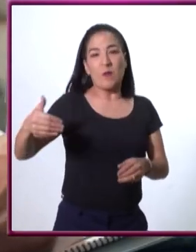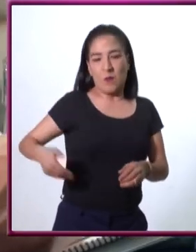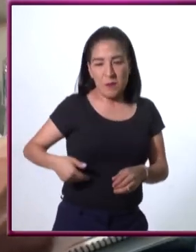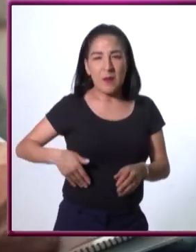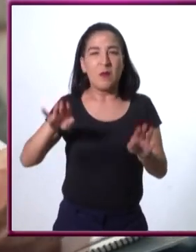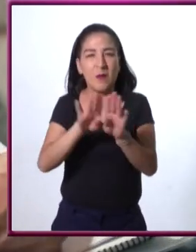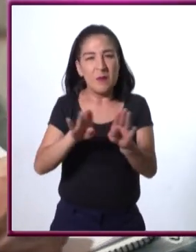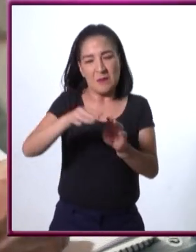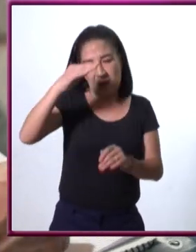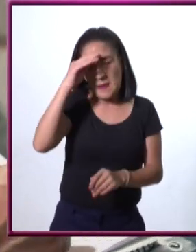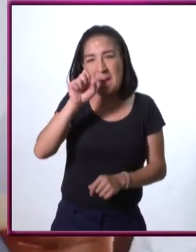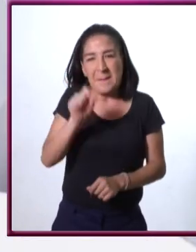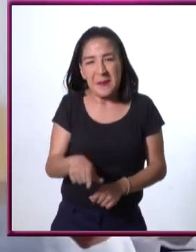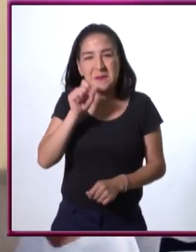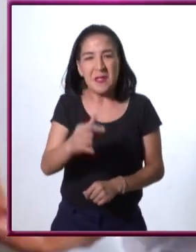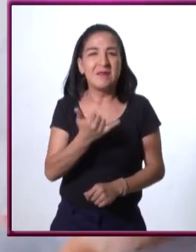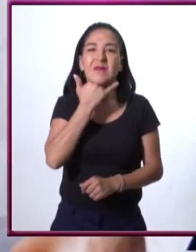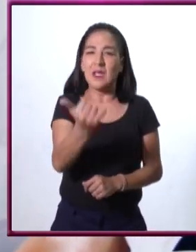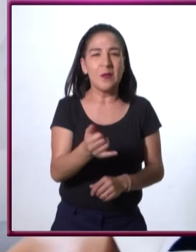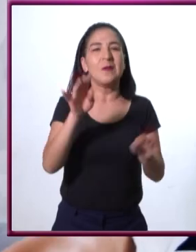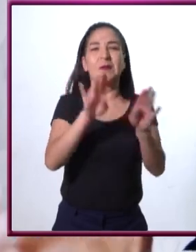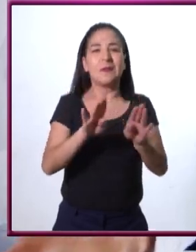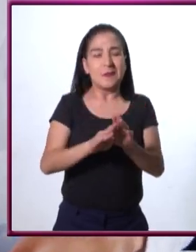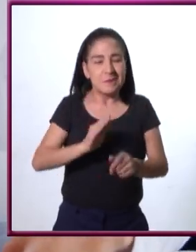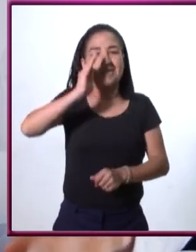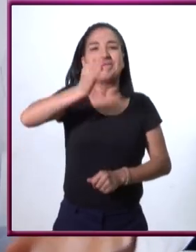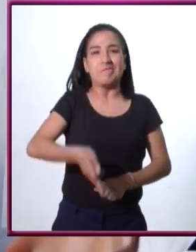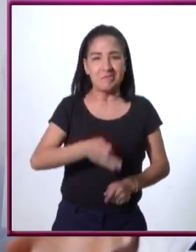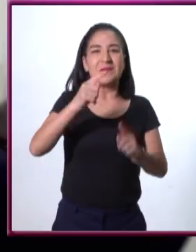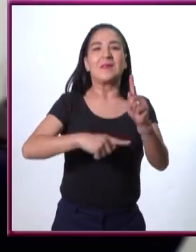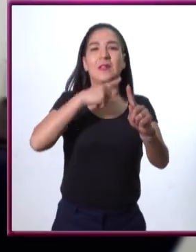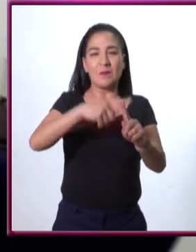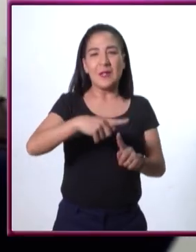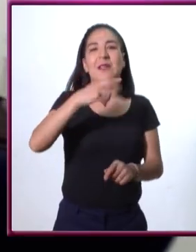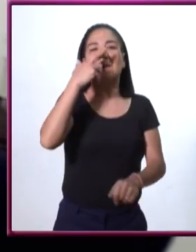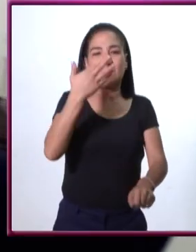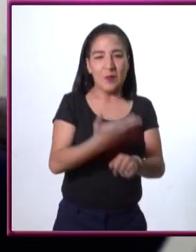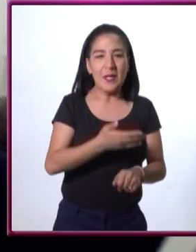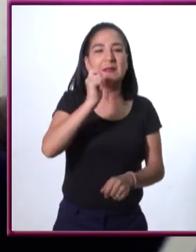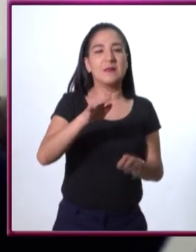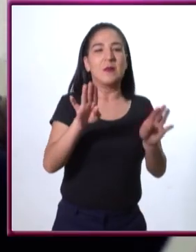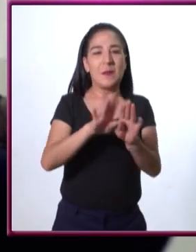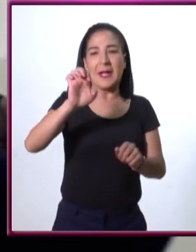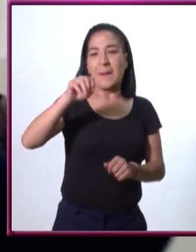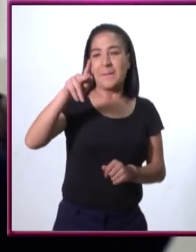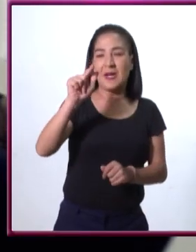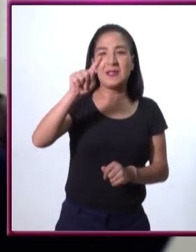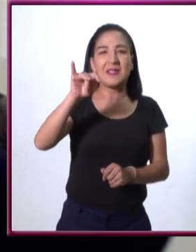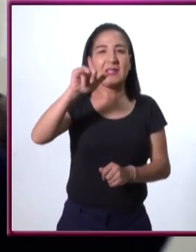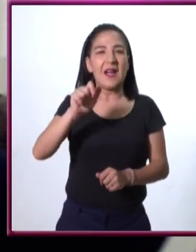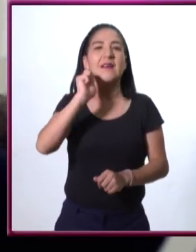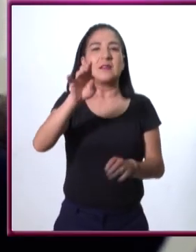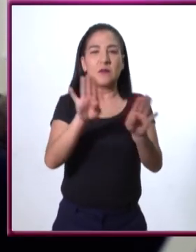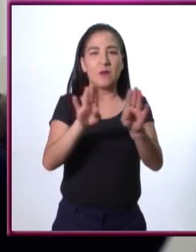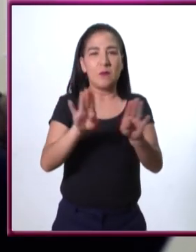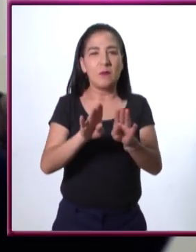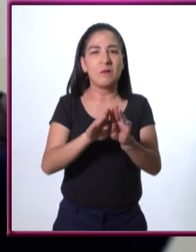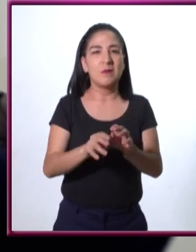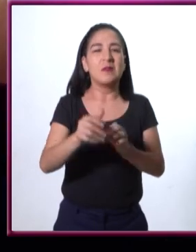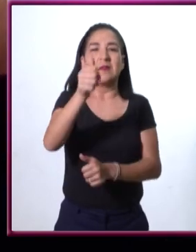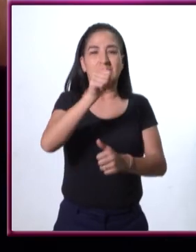vueltas obsesivamente al error y actuar con empatía y responsabilidad. Empatía, que significa ponernos en los zapatos de la otra